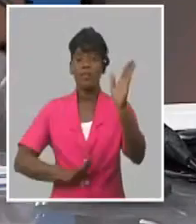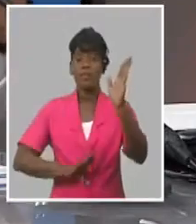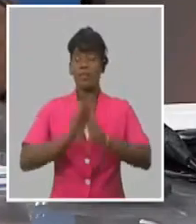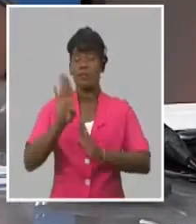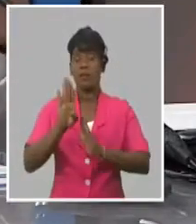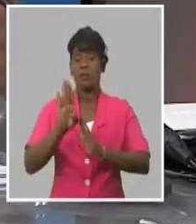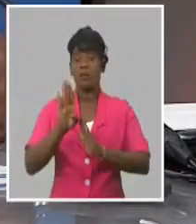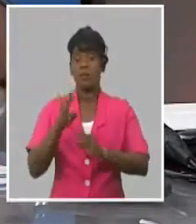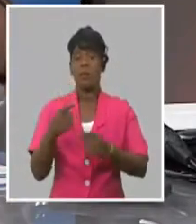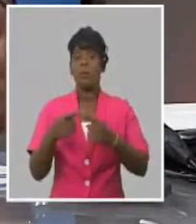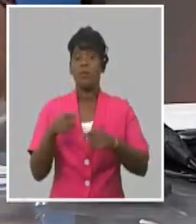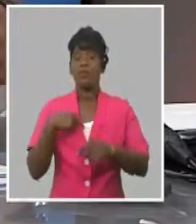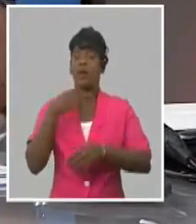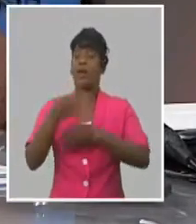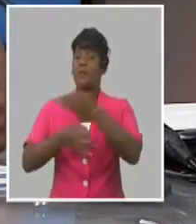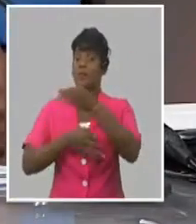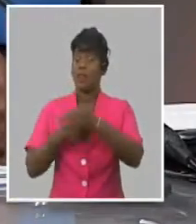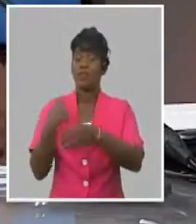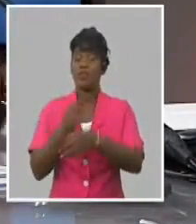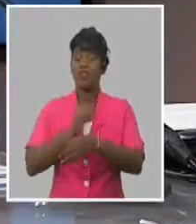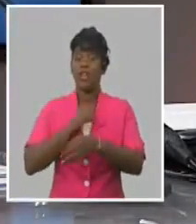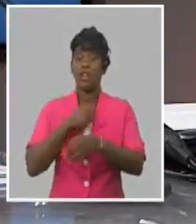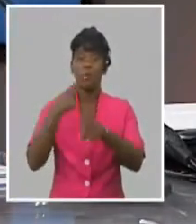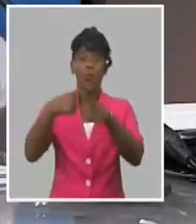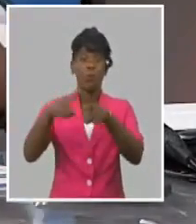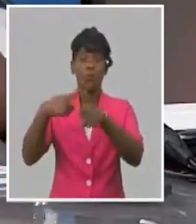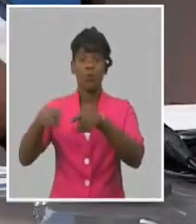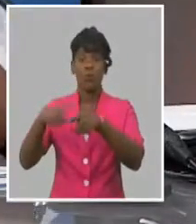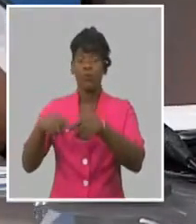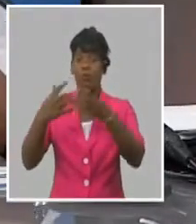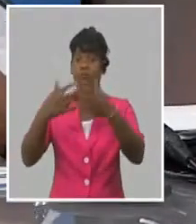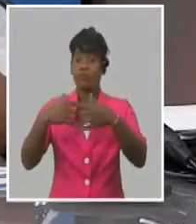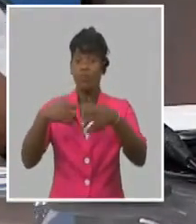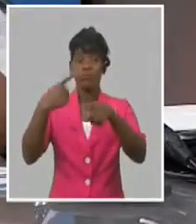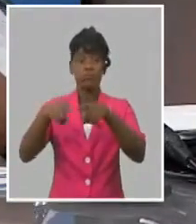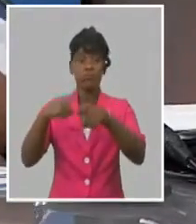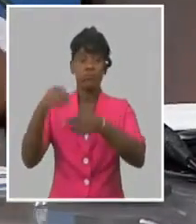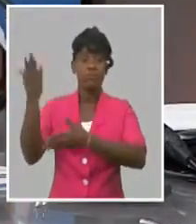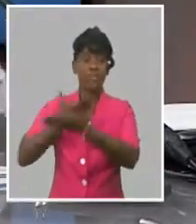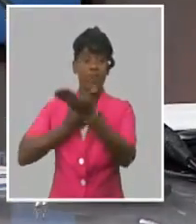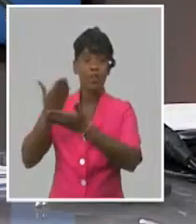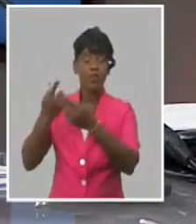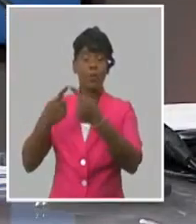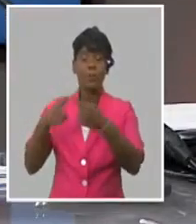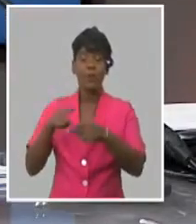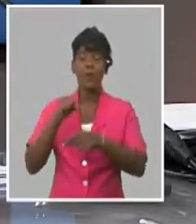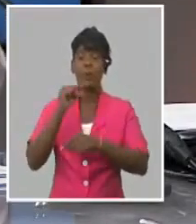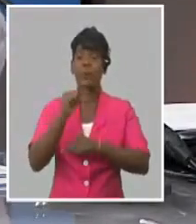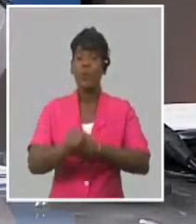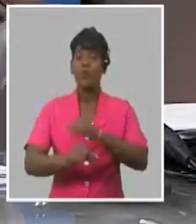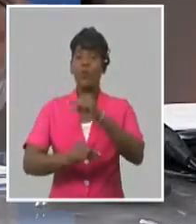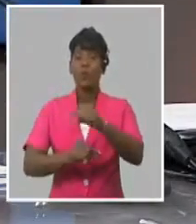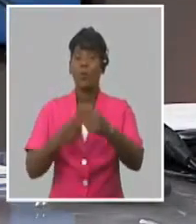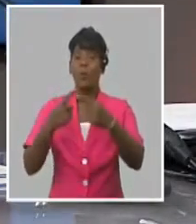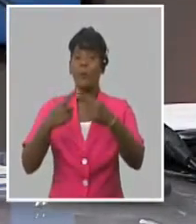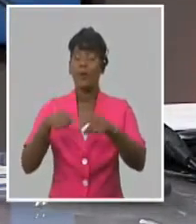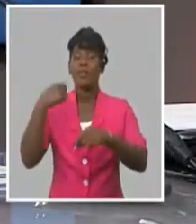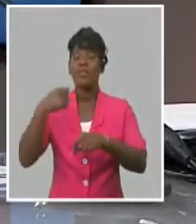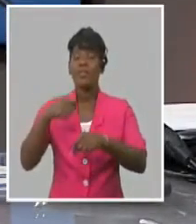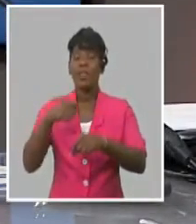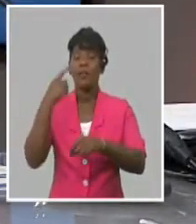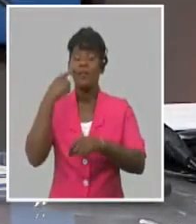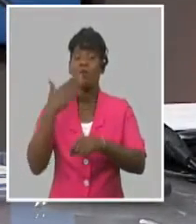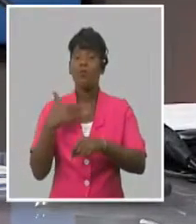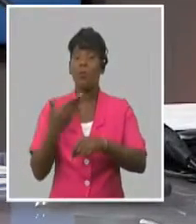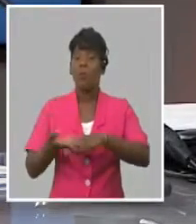se puede seguir avanzando en cosas más profundas, en transformación de los actores económicos en economía, porque la diferencia de